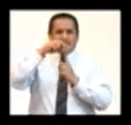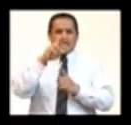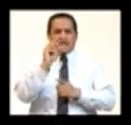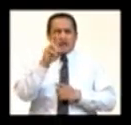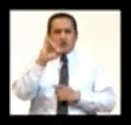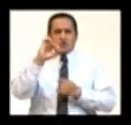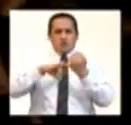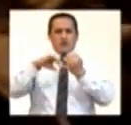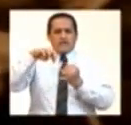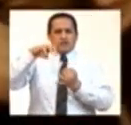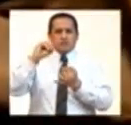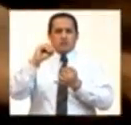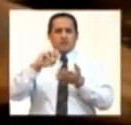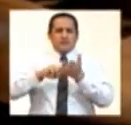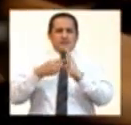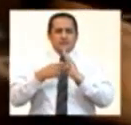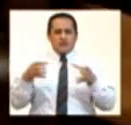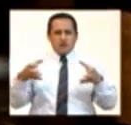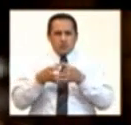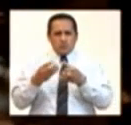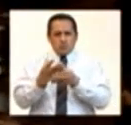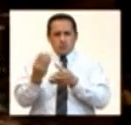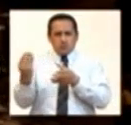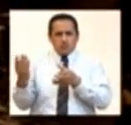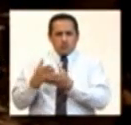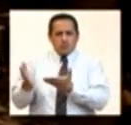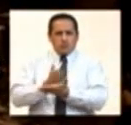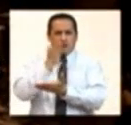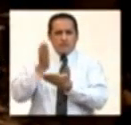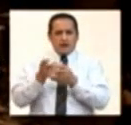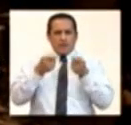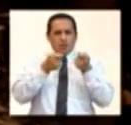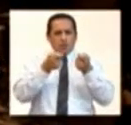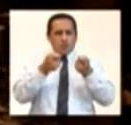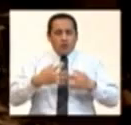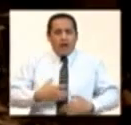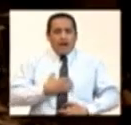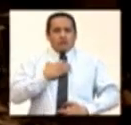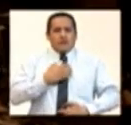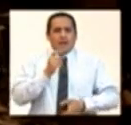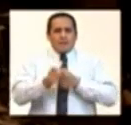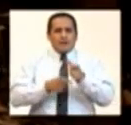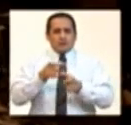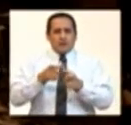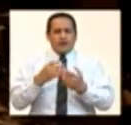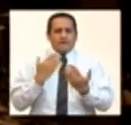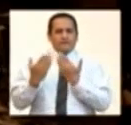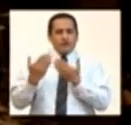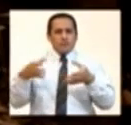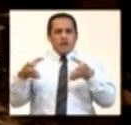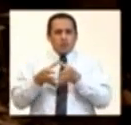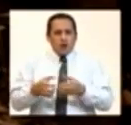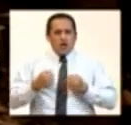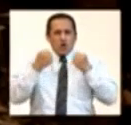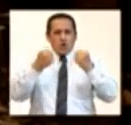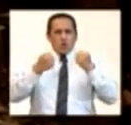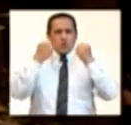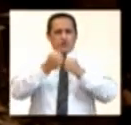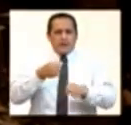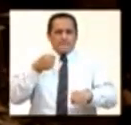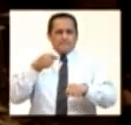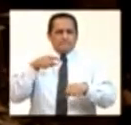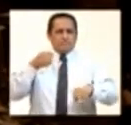Terrorismo, sucesión de actos de violencia ejecutados para infundir terror. Forma violenta de